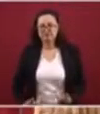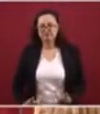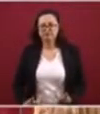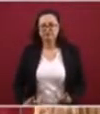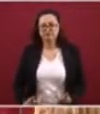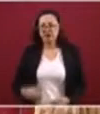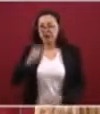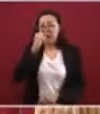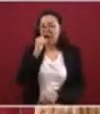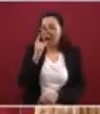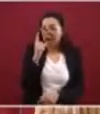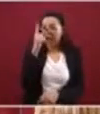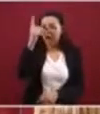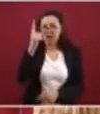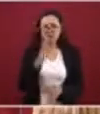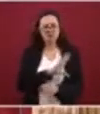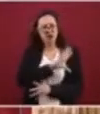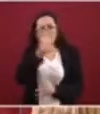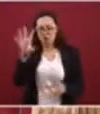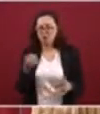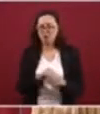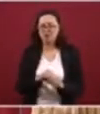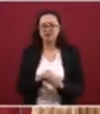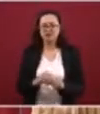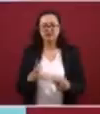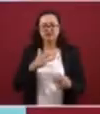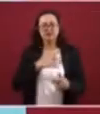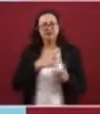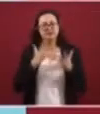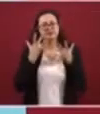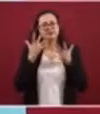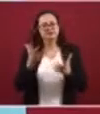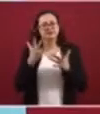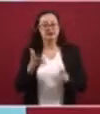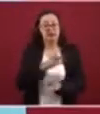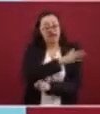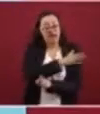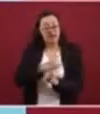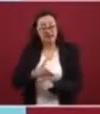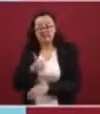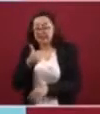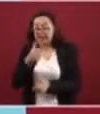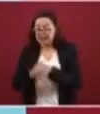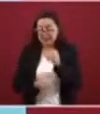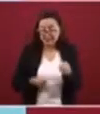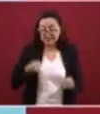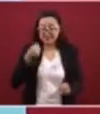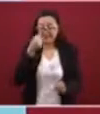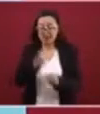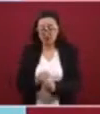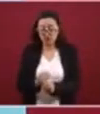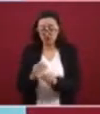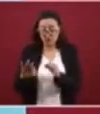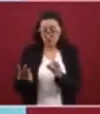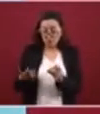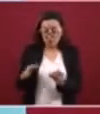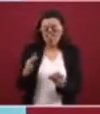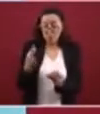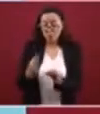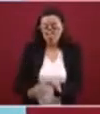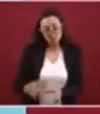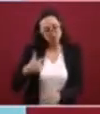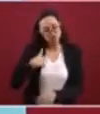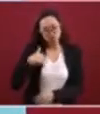y con toda mi alma, que lo logrado para entonces, cuando me vaya,